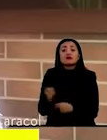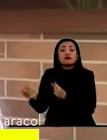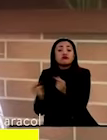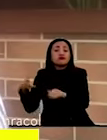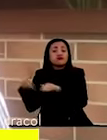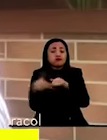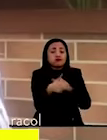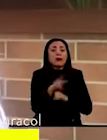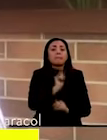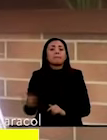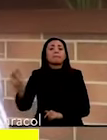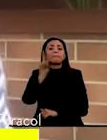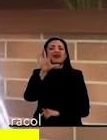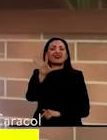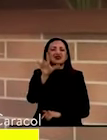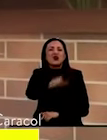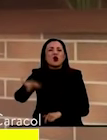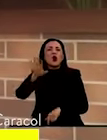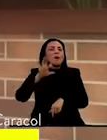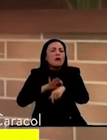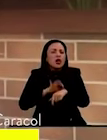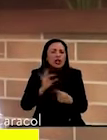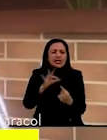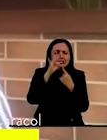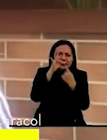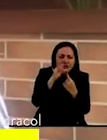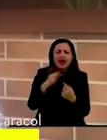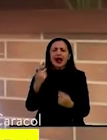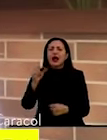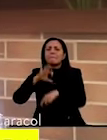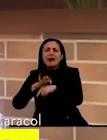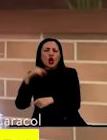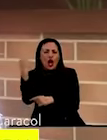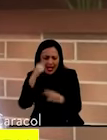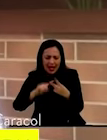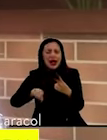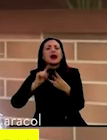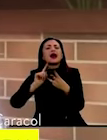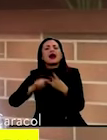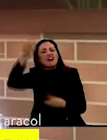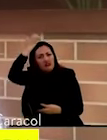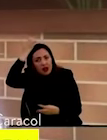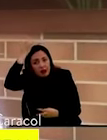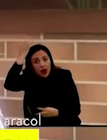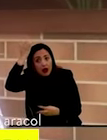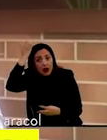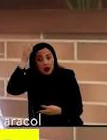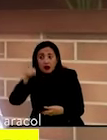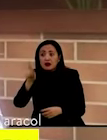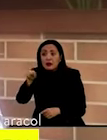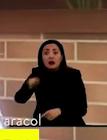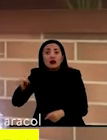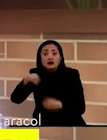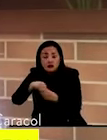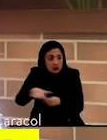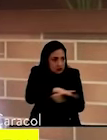médicos especialistas médicos generales y enfermedad e infectólogos en la mitad de la crisis